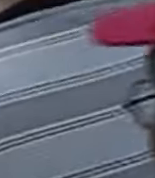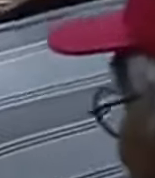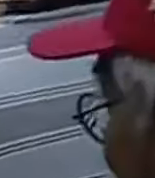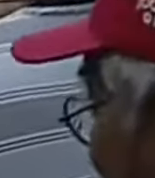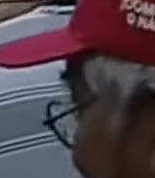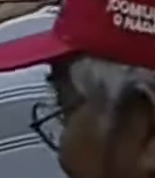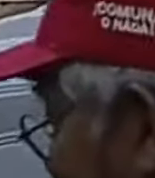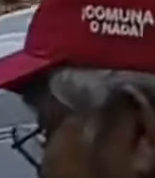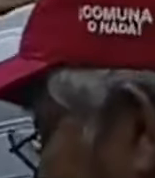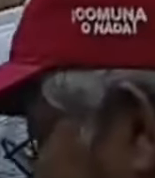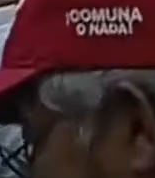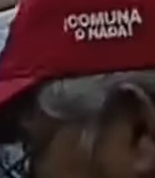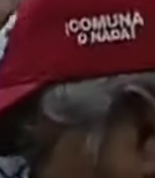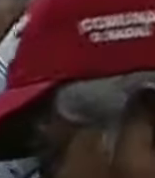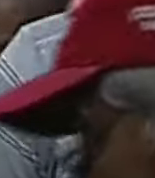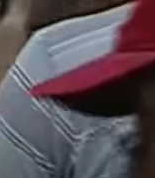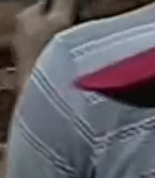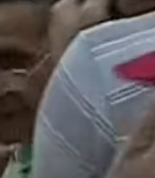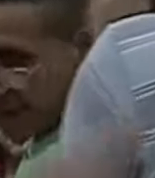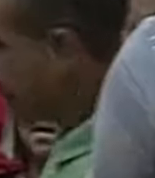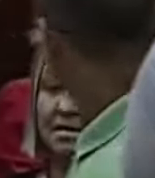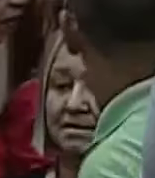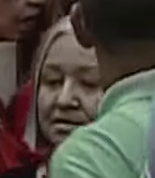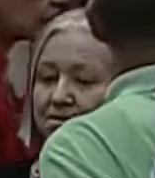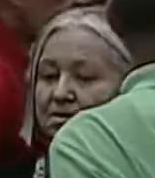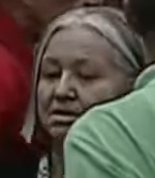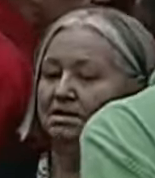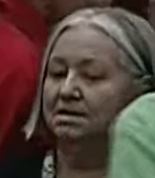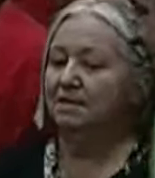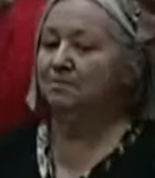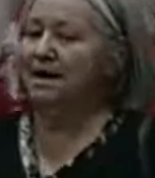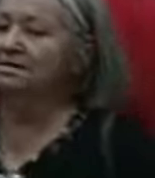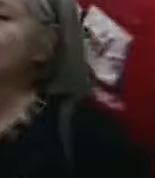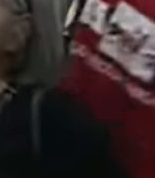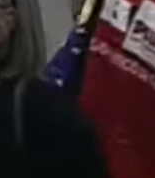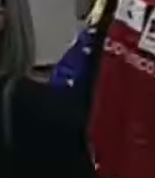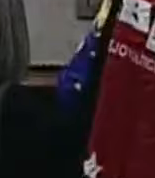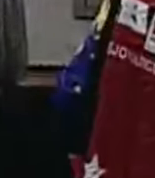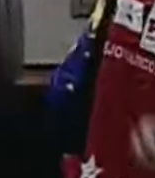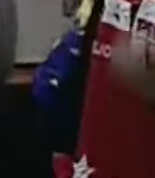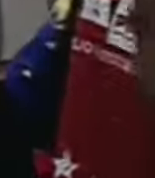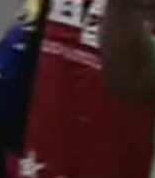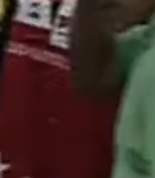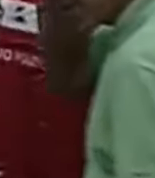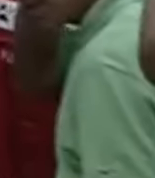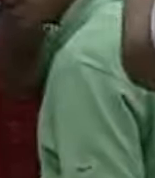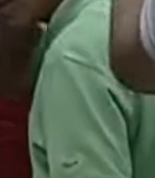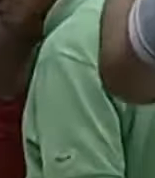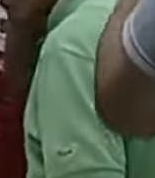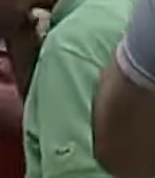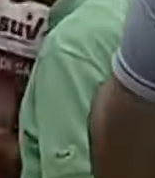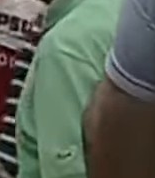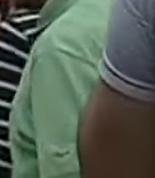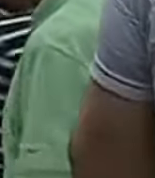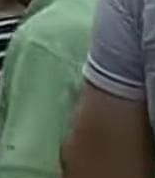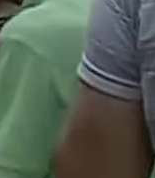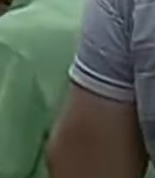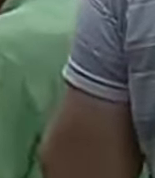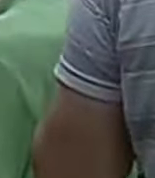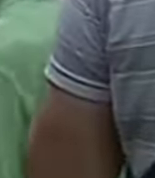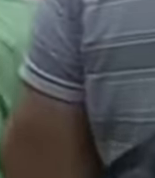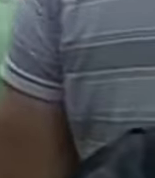ha integrado el presidente Nicolás Maduro. Este proceso moral, espiritual y profundo